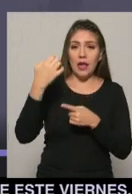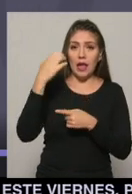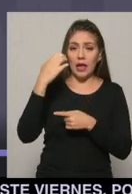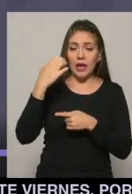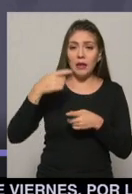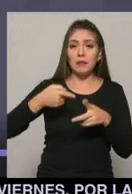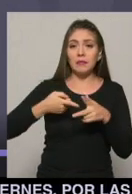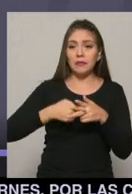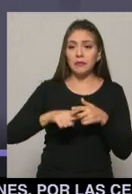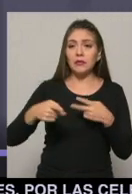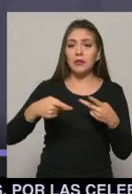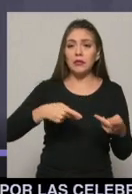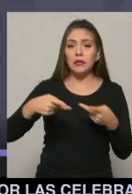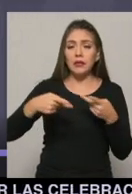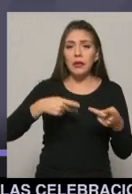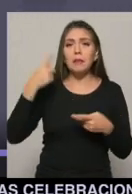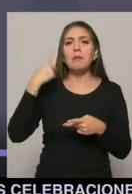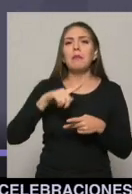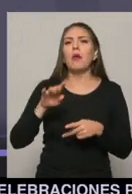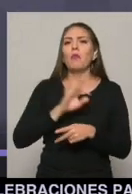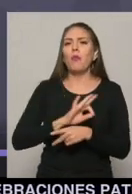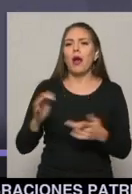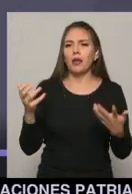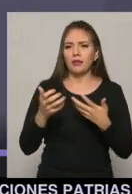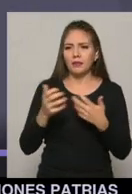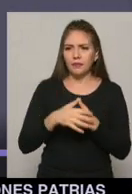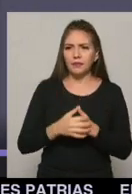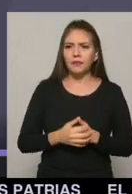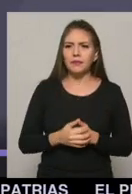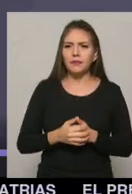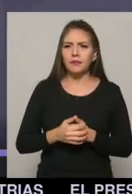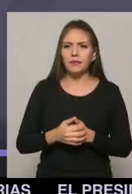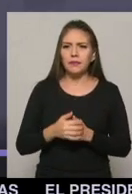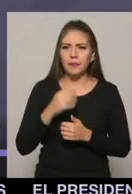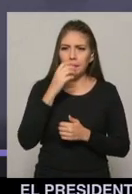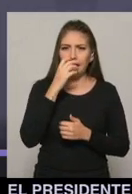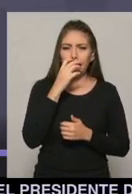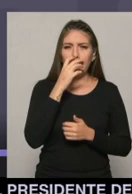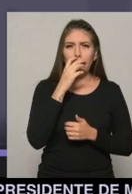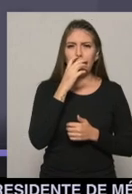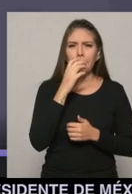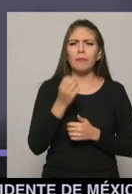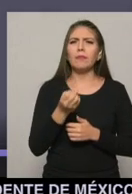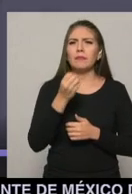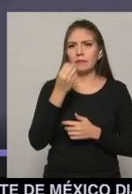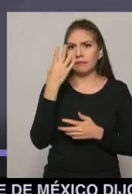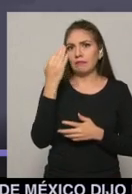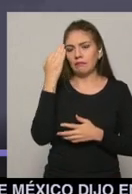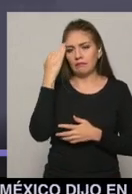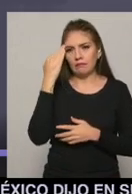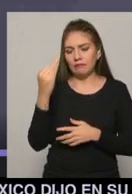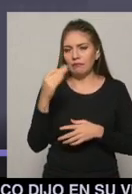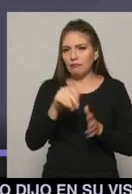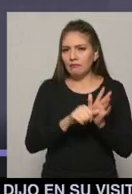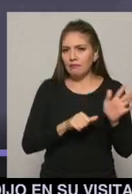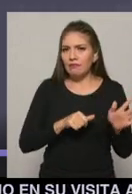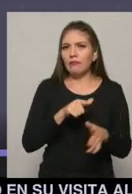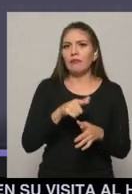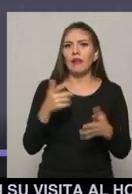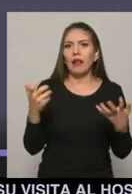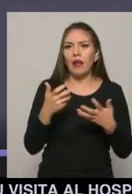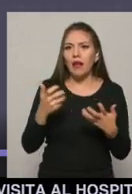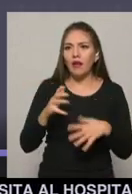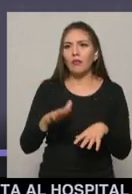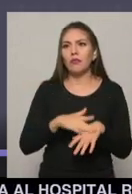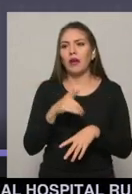la gestión para poder llevarlo a cabo. ¿Cuántos meses, no, se llevan para la organización de un evento así? Claro, sobre todo porque es internacional,